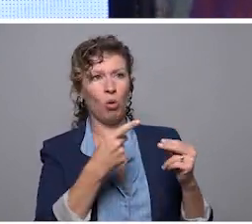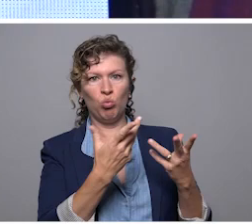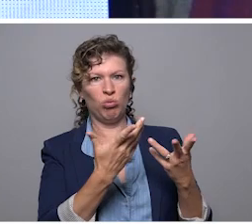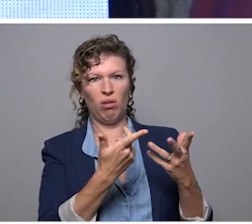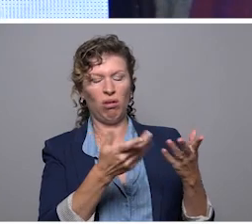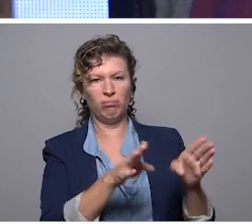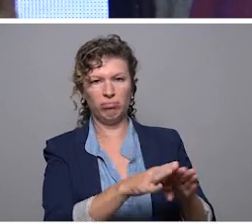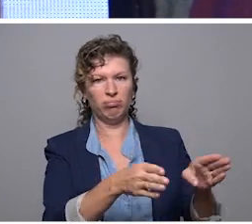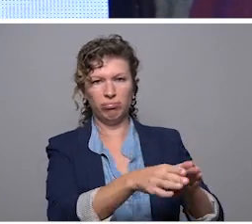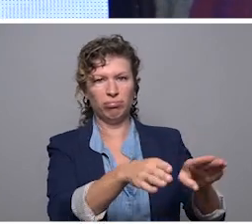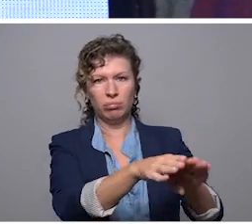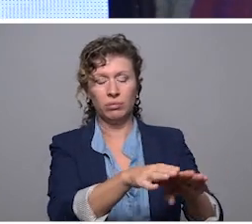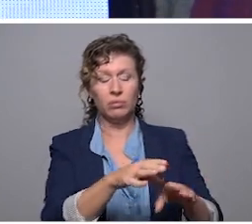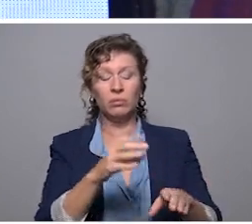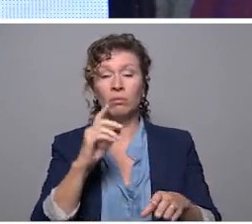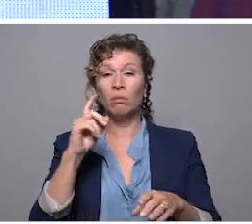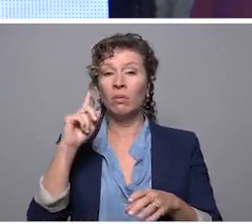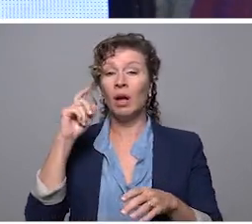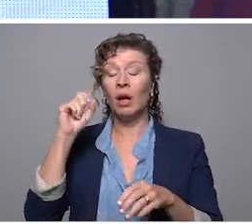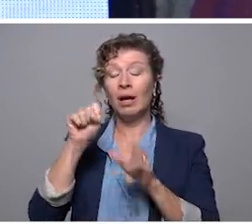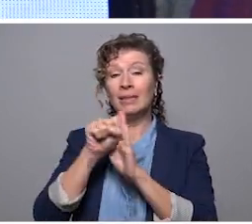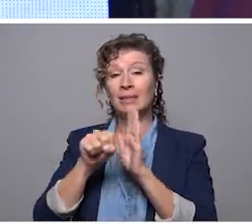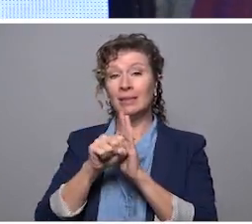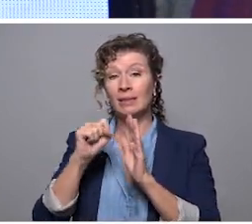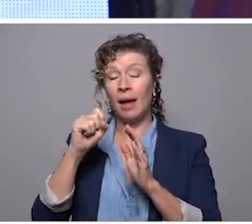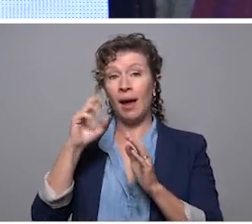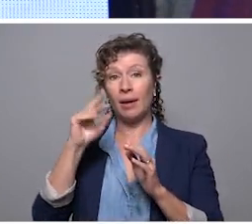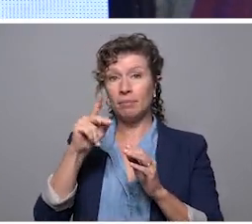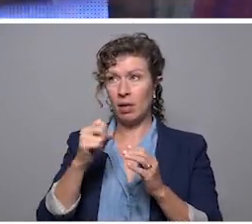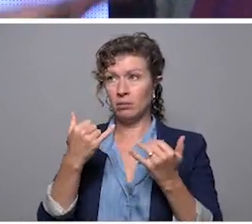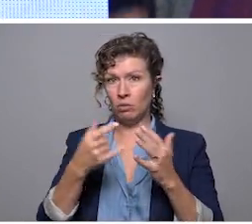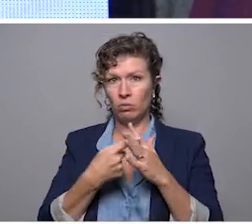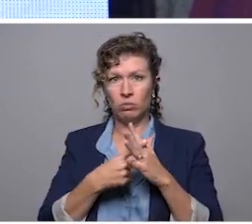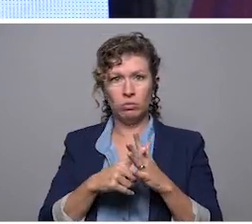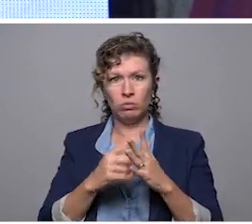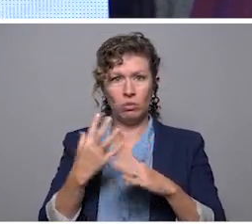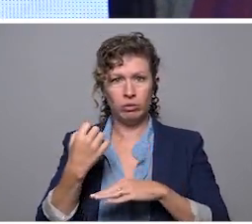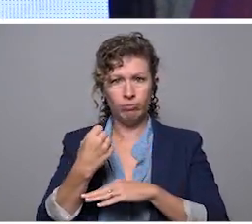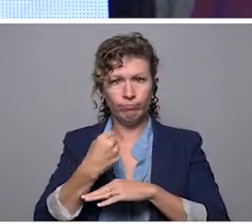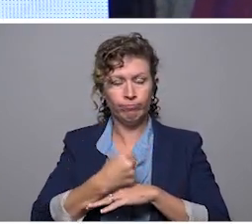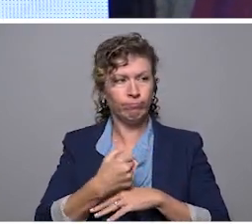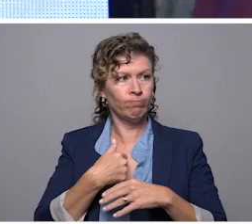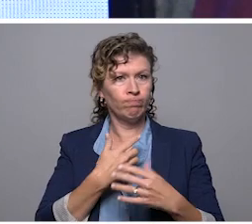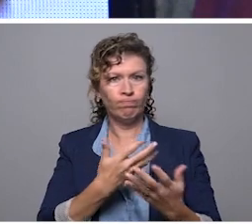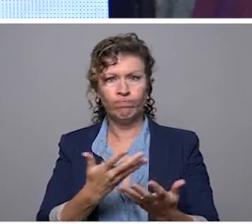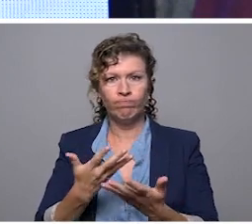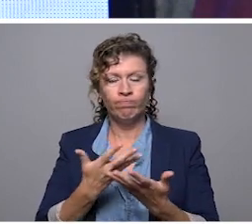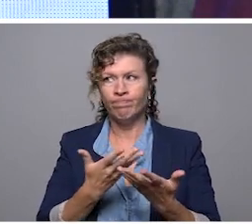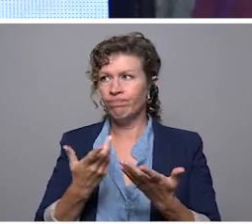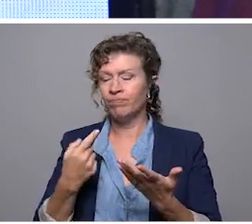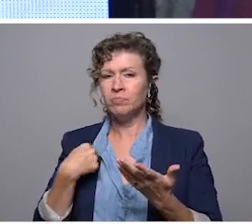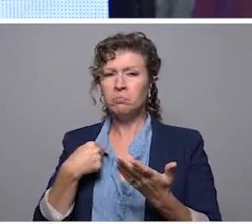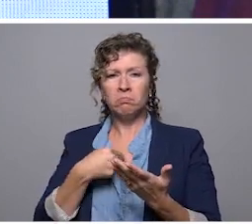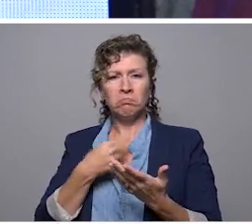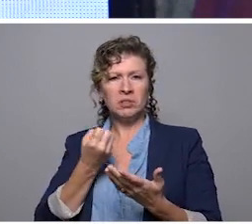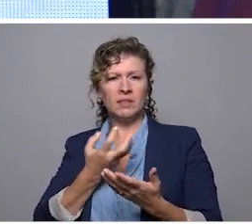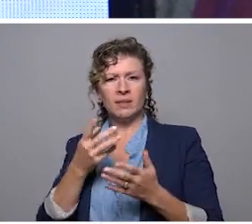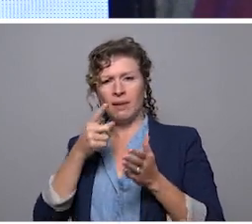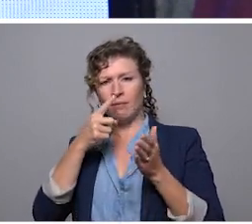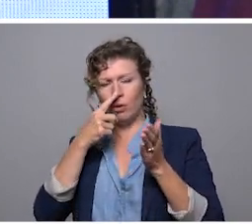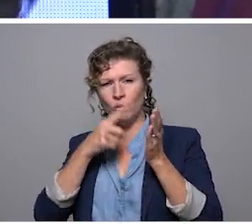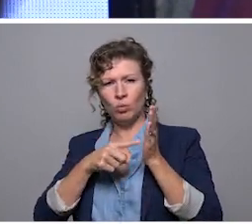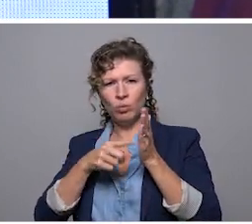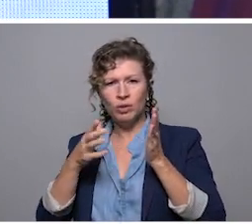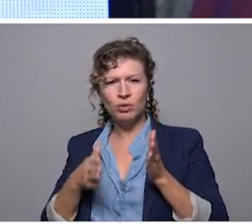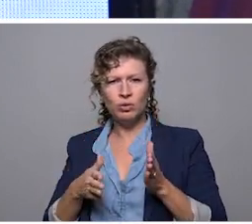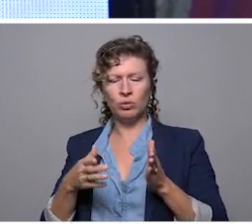también desaparece Entonces nosotros éramos unos investigadores ya que andábamos este conociendo los